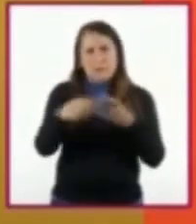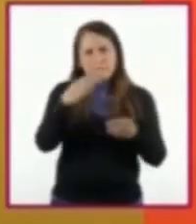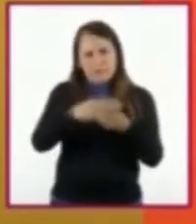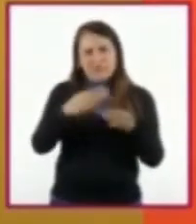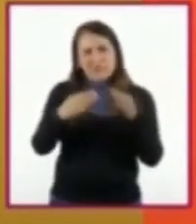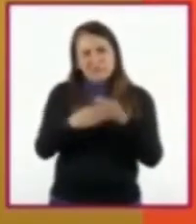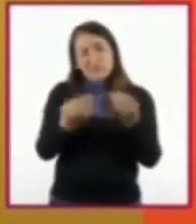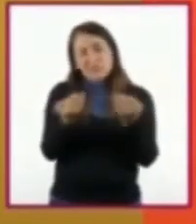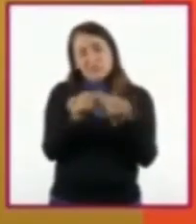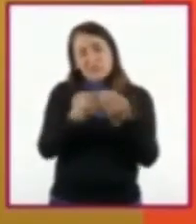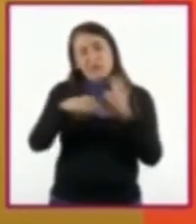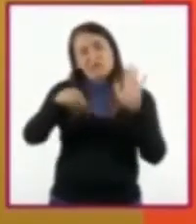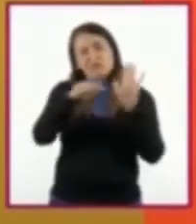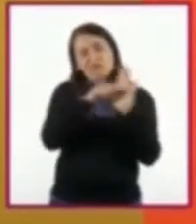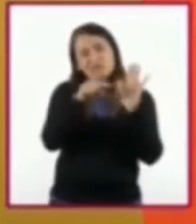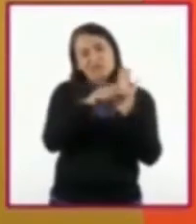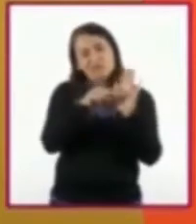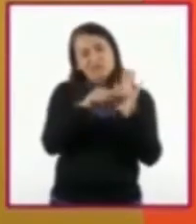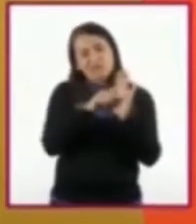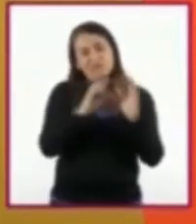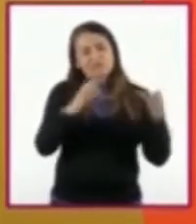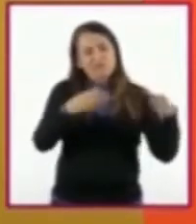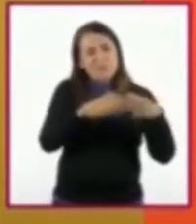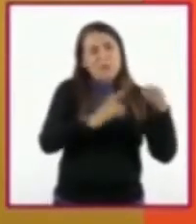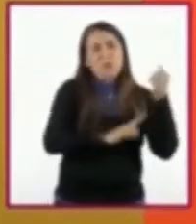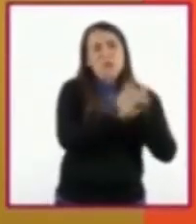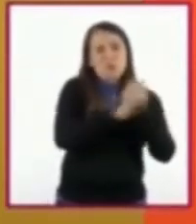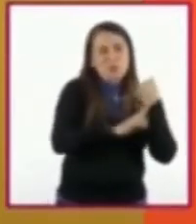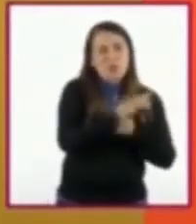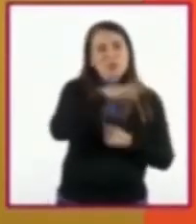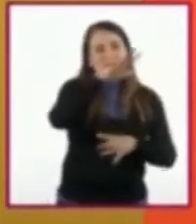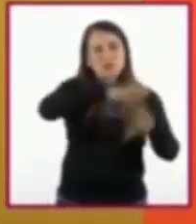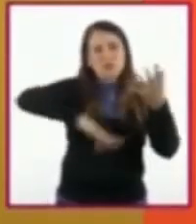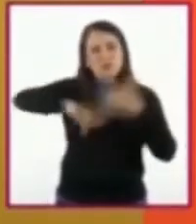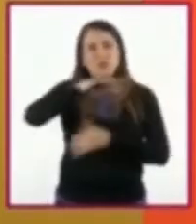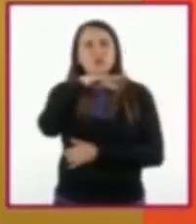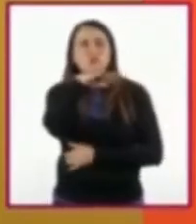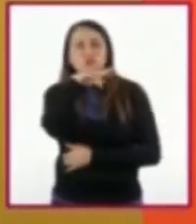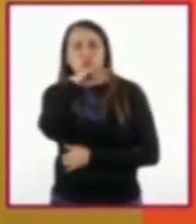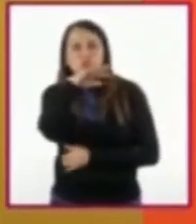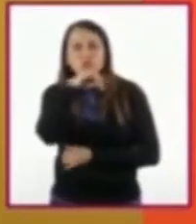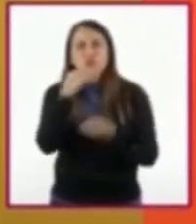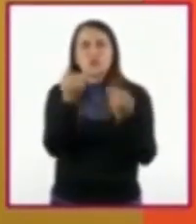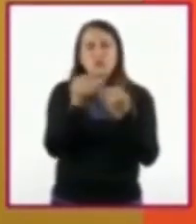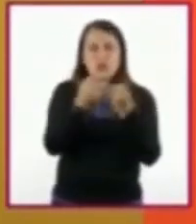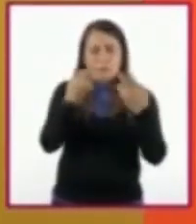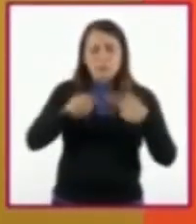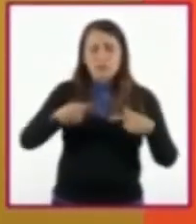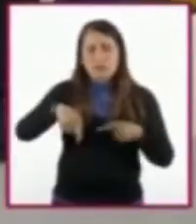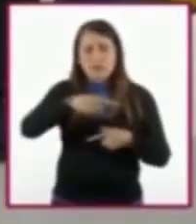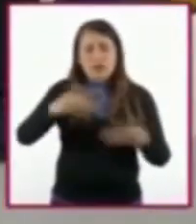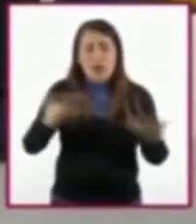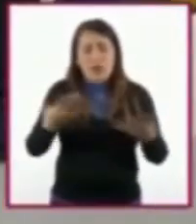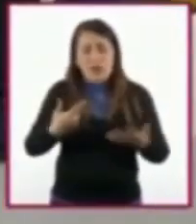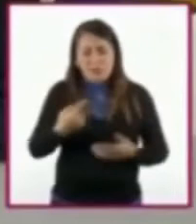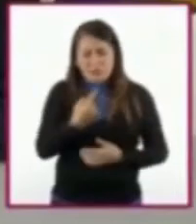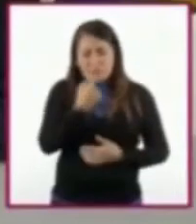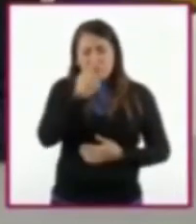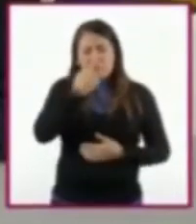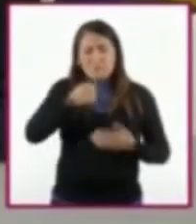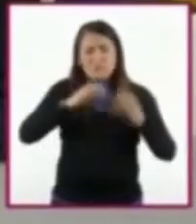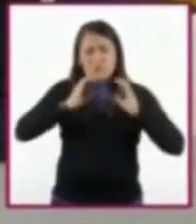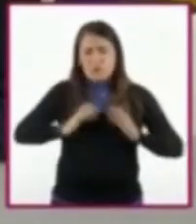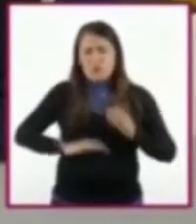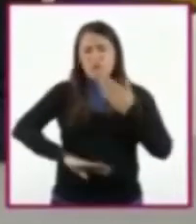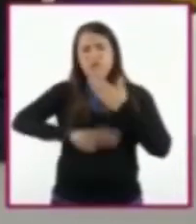aspectos negativos, mismos que se pueden agrupar en problemas de contaminación y problemas de salud para quienes los elaboran. En algunos